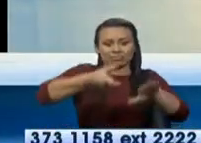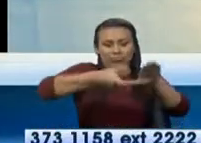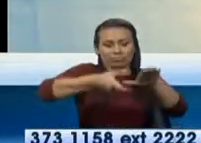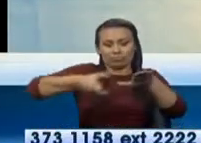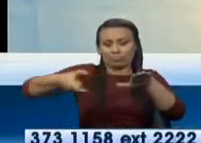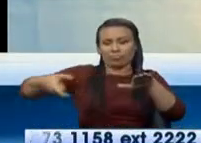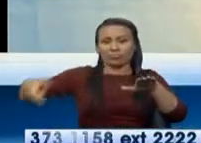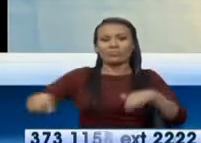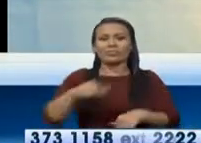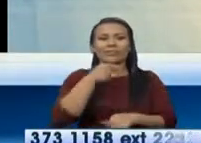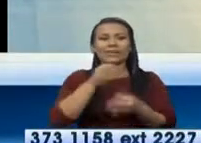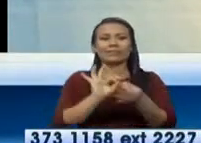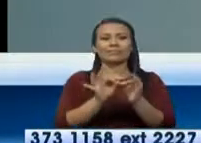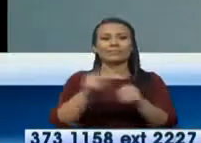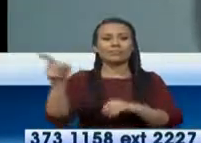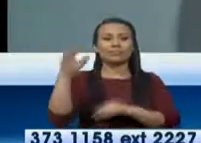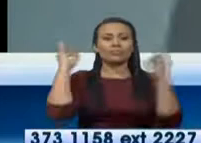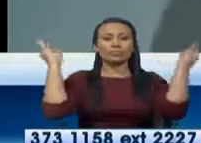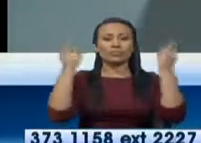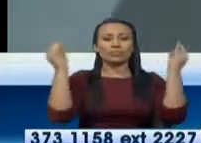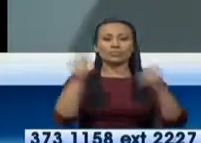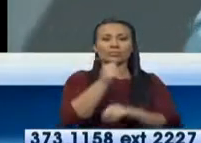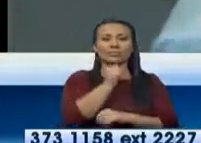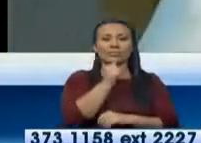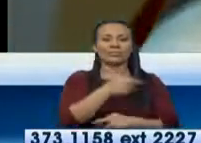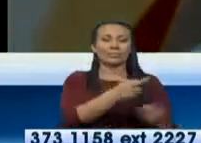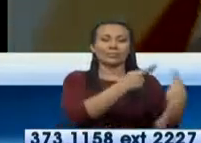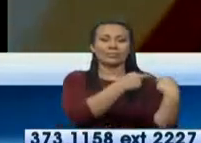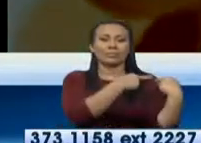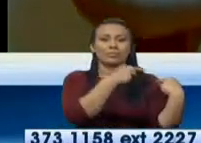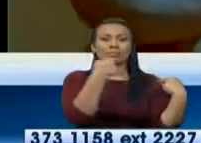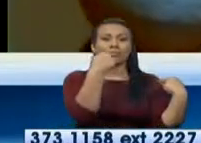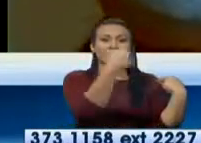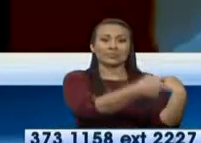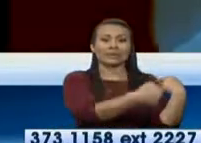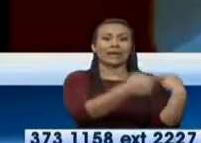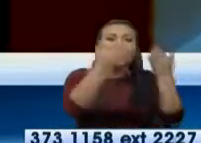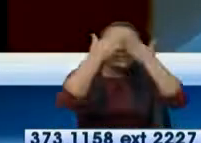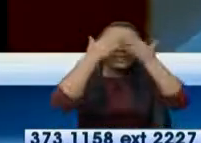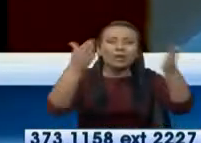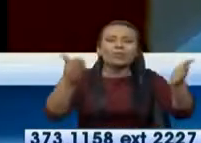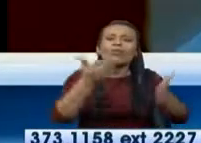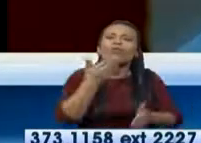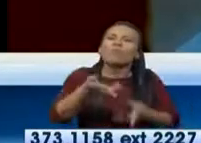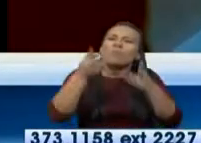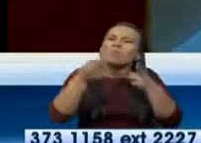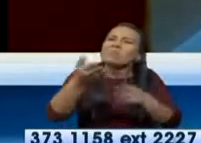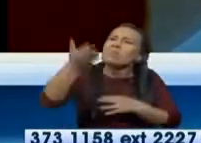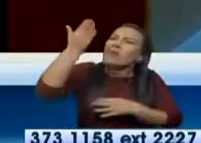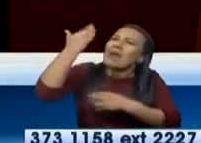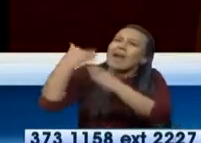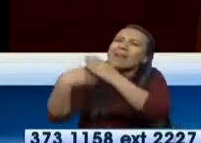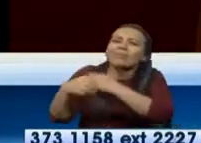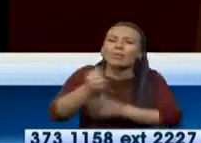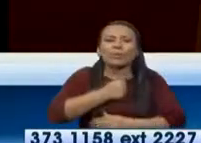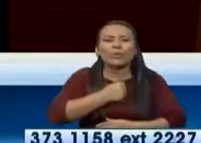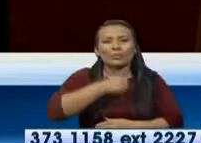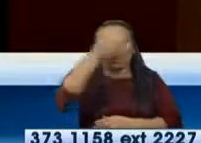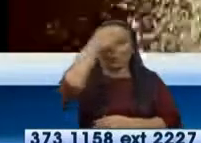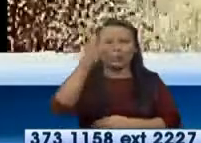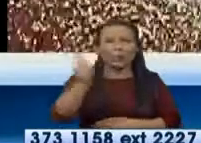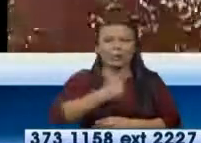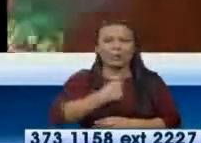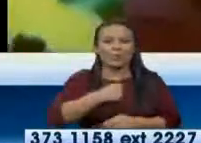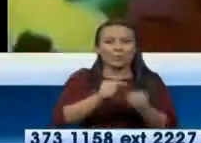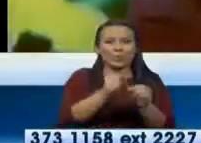por una fundación privada, cuyo representante sostiene que es redescubrir el origen mismo de la identidad de nuestros